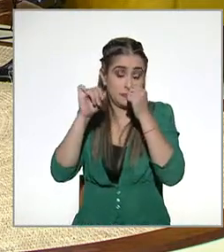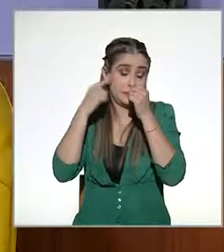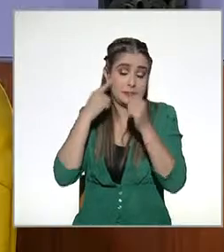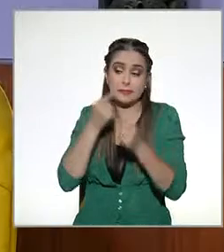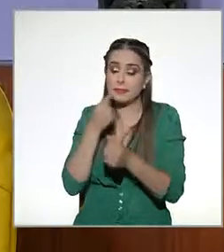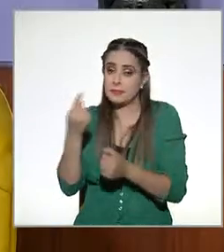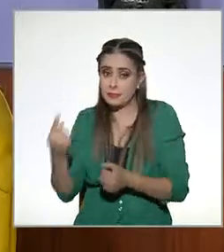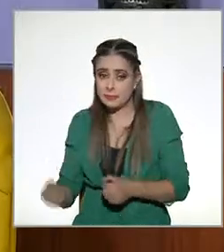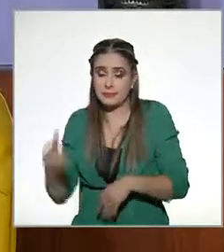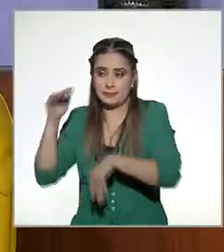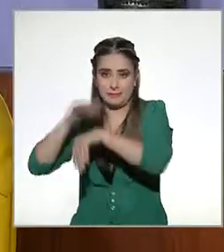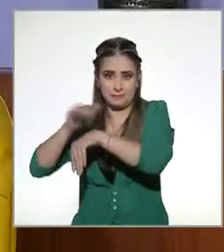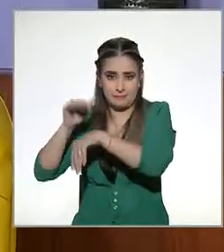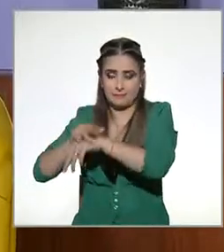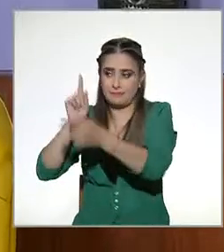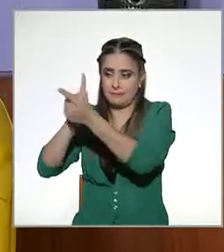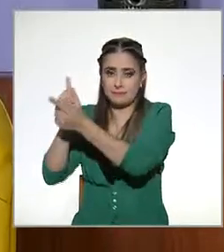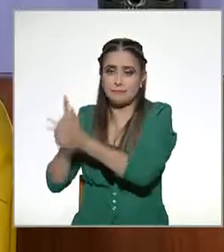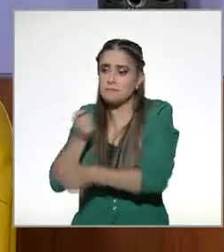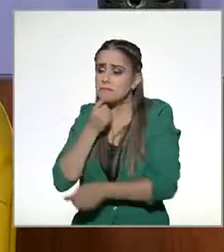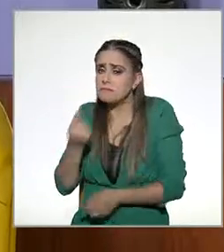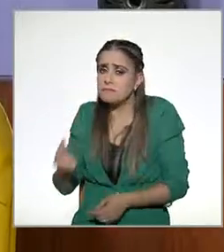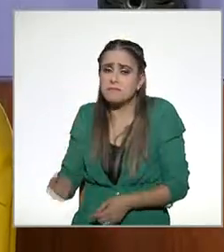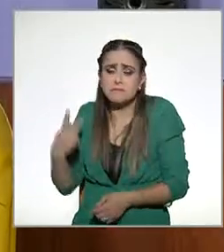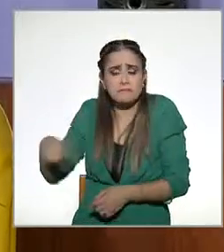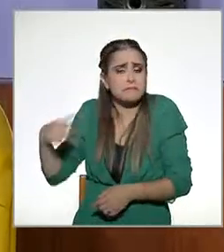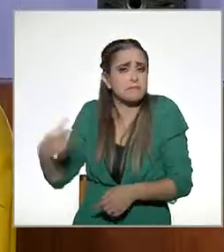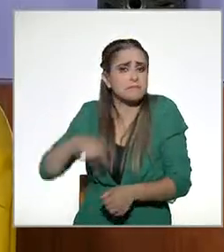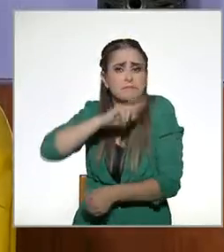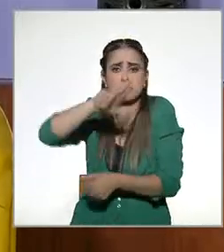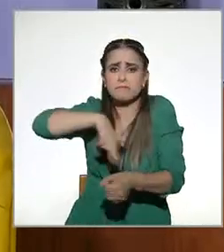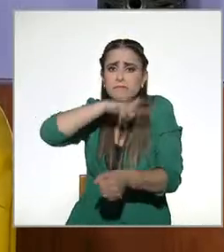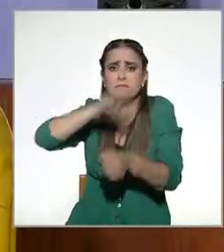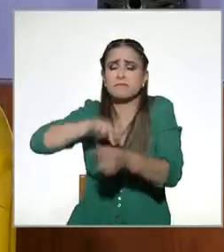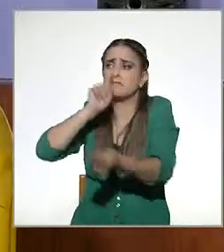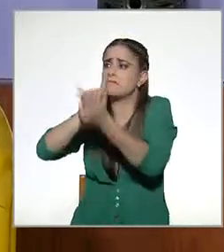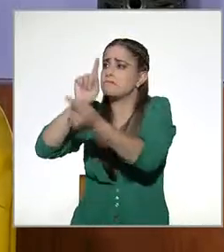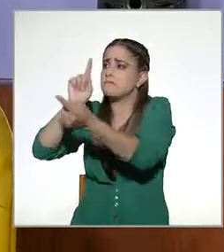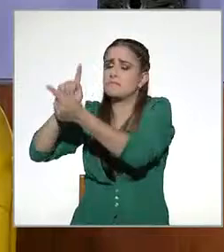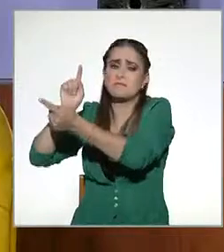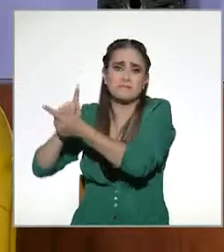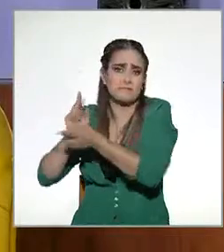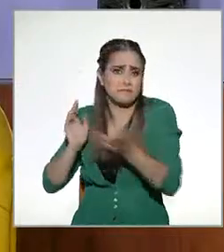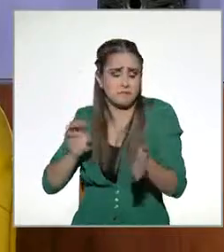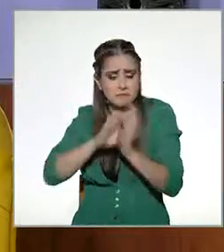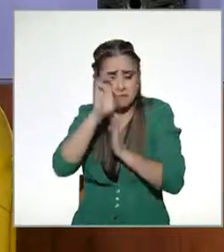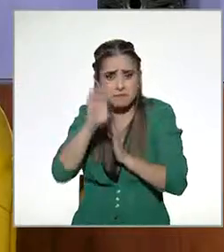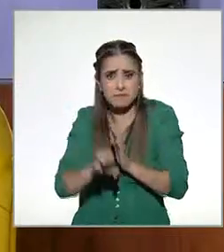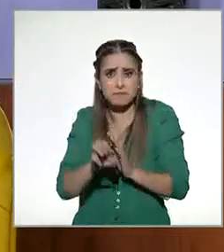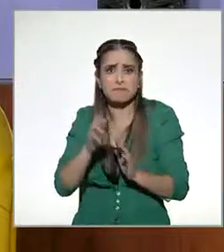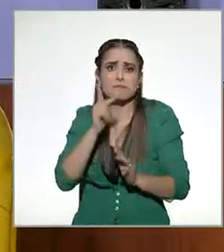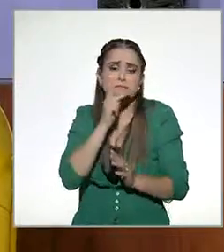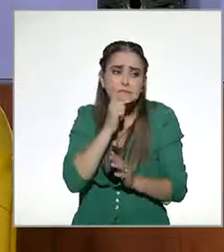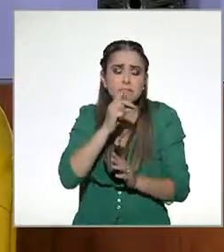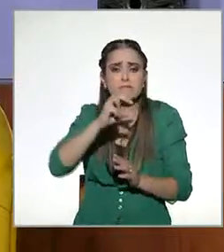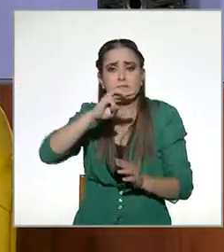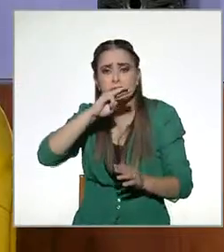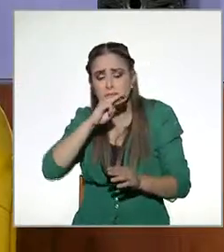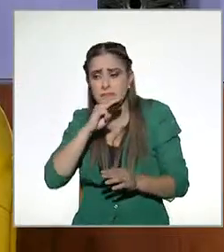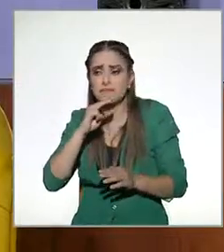es una cuestión que a los niños se les da de facto. O sea, que un padre quiera que su hijo tenga amigos,